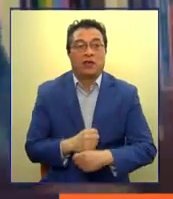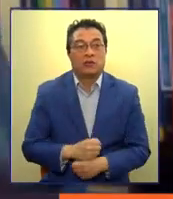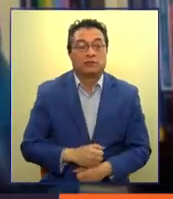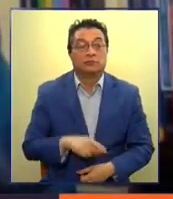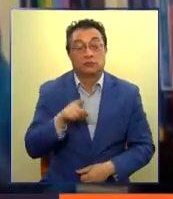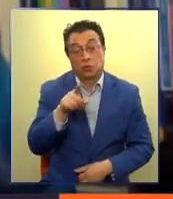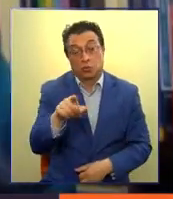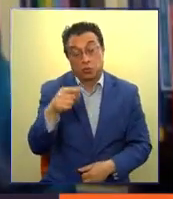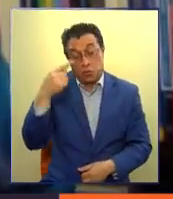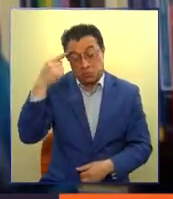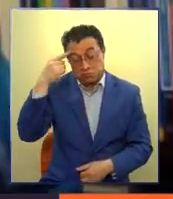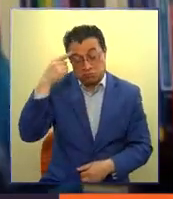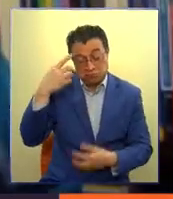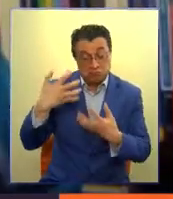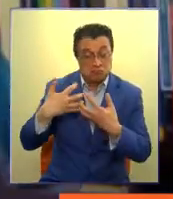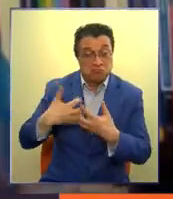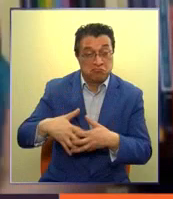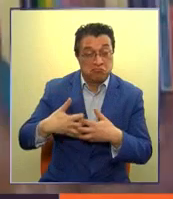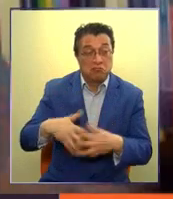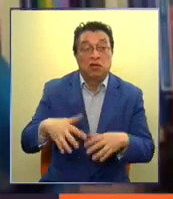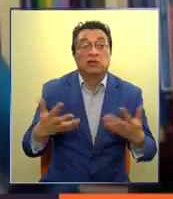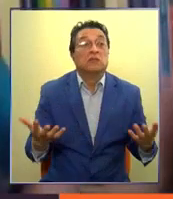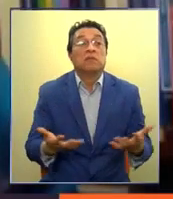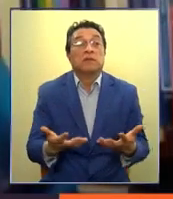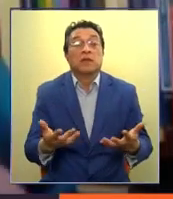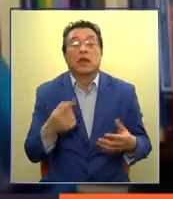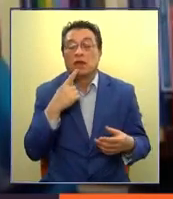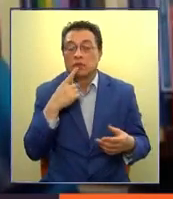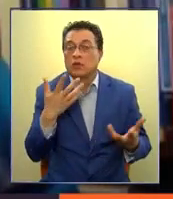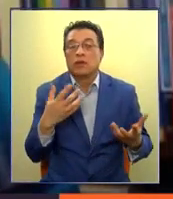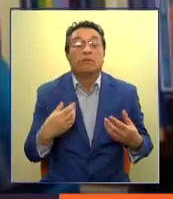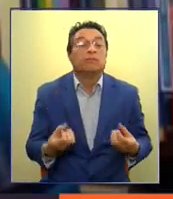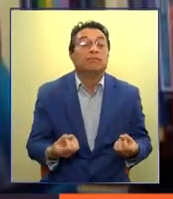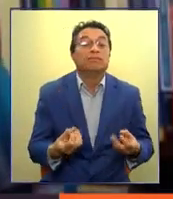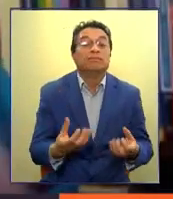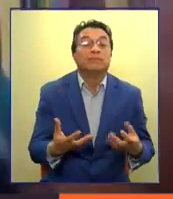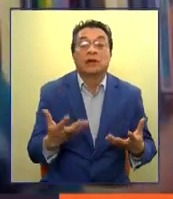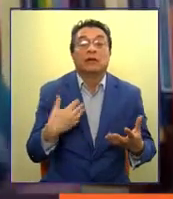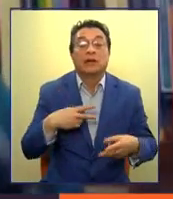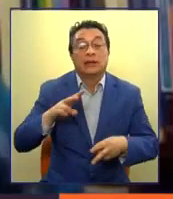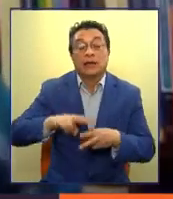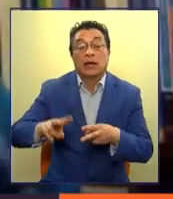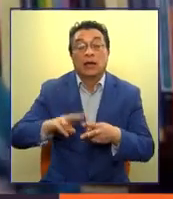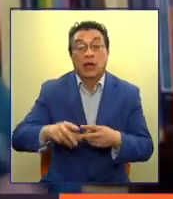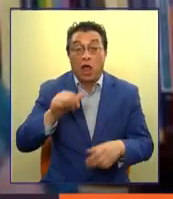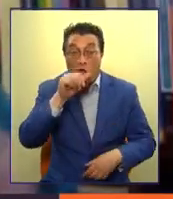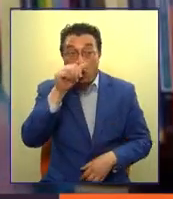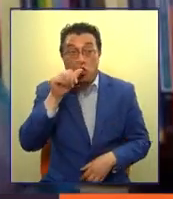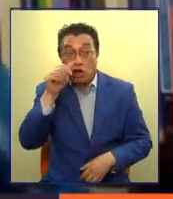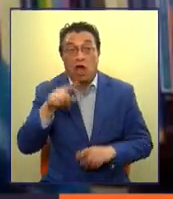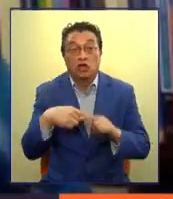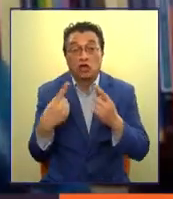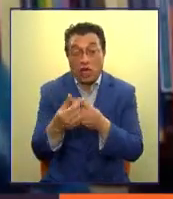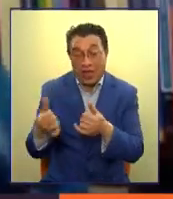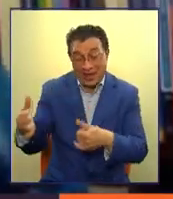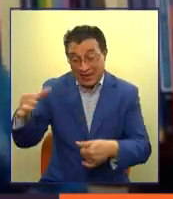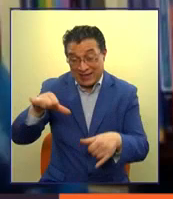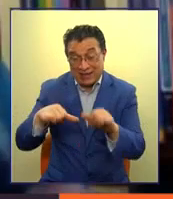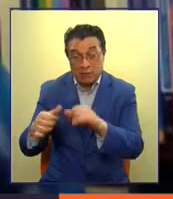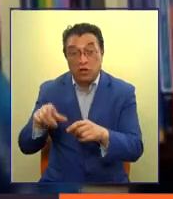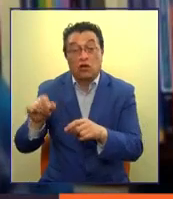piensa en las sustancias que son precursores para la elaboración de drogas, en sí son químicos que se usan para la